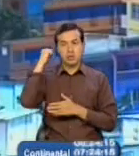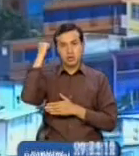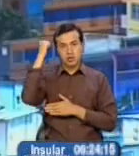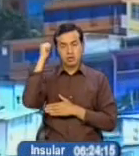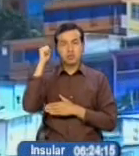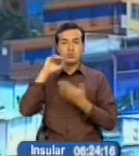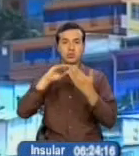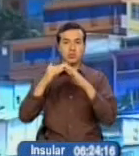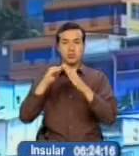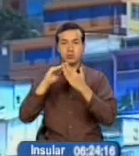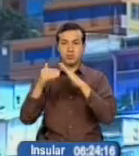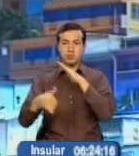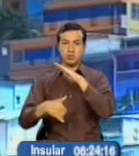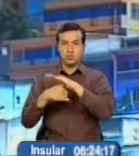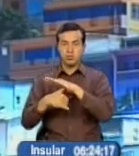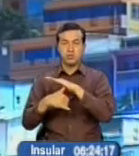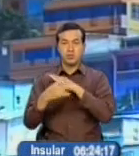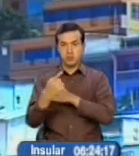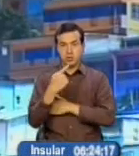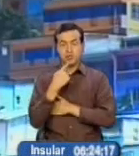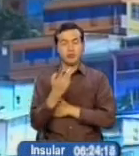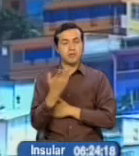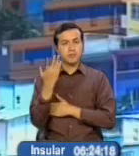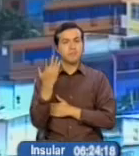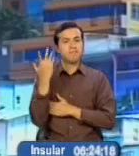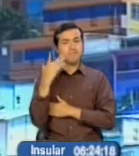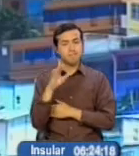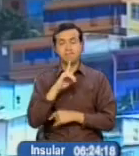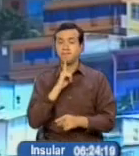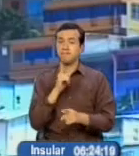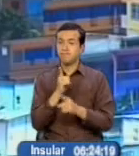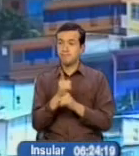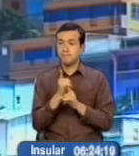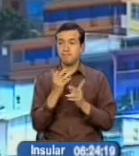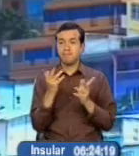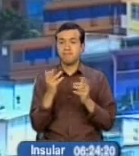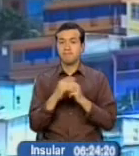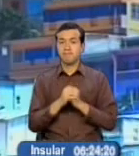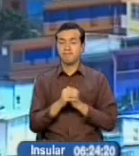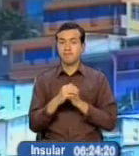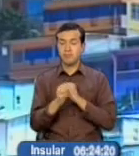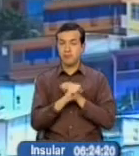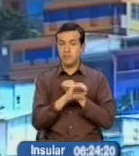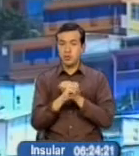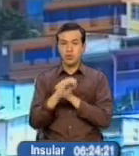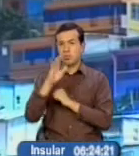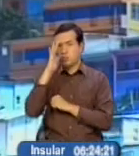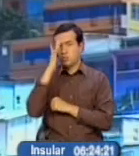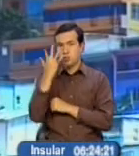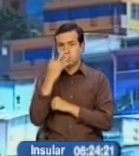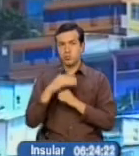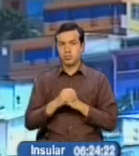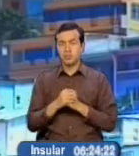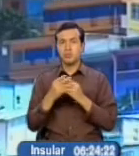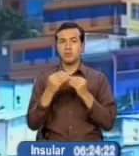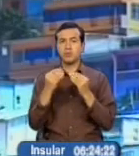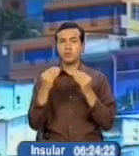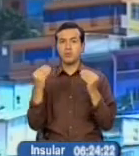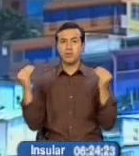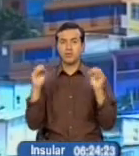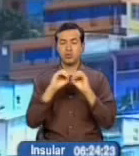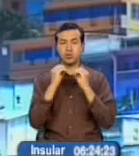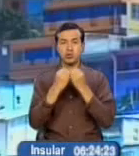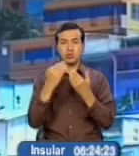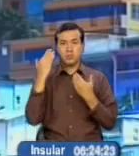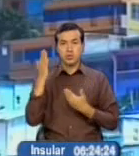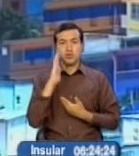para la comunidad LGBTI. Como usted mismo lo acaba de decir, en efecto, nuestra campaña nace porque en la gran mayoría de movimientos